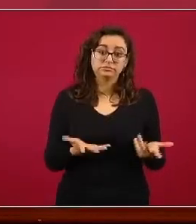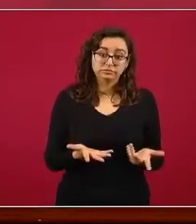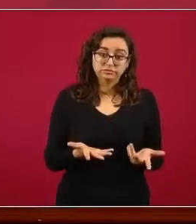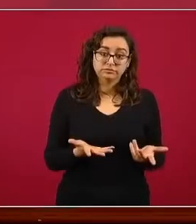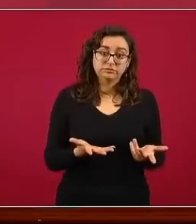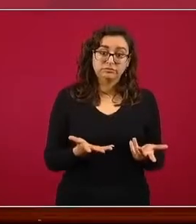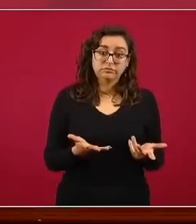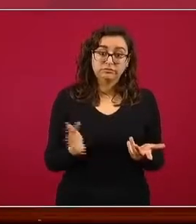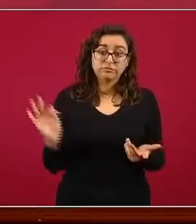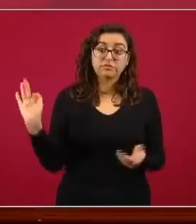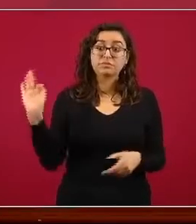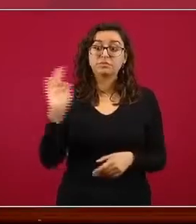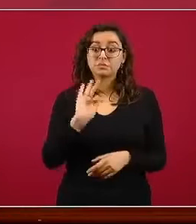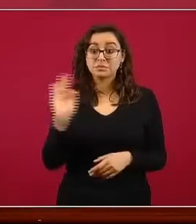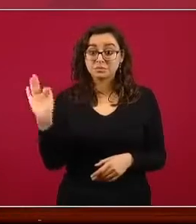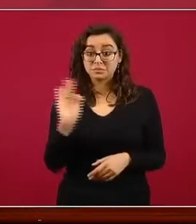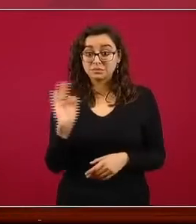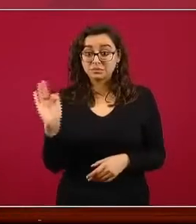que al menos